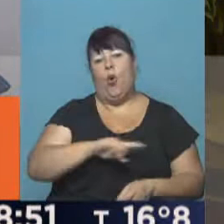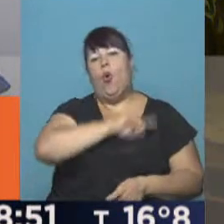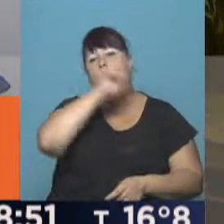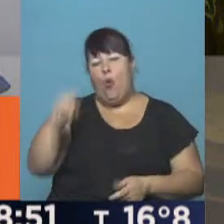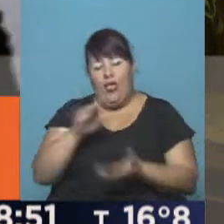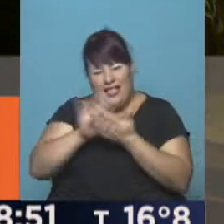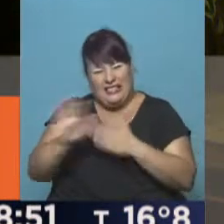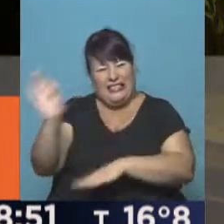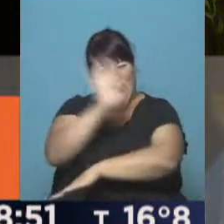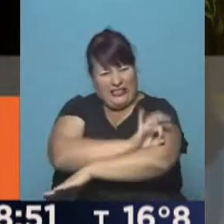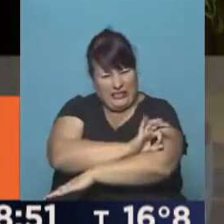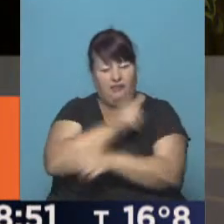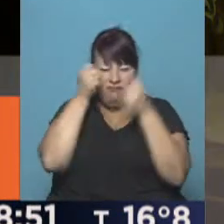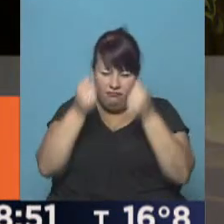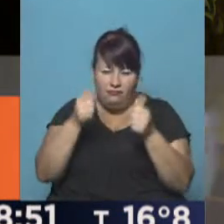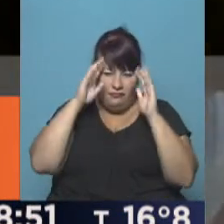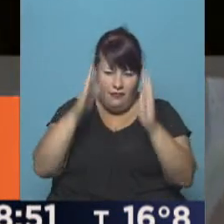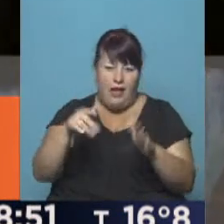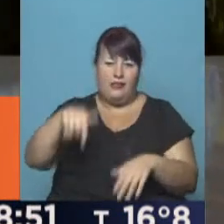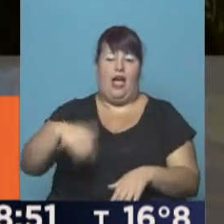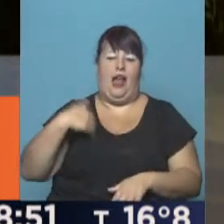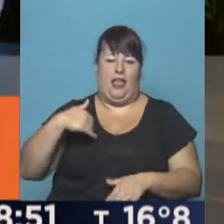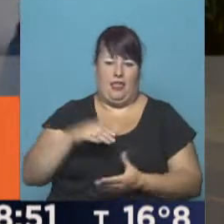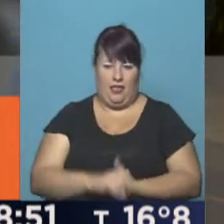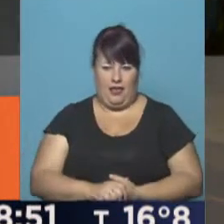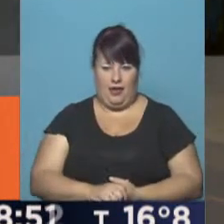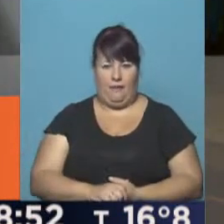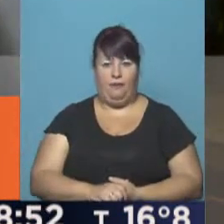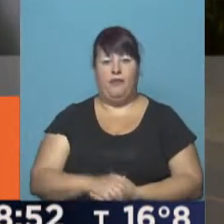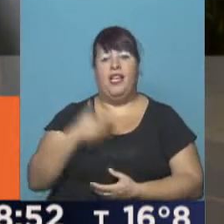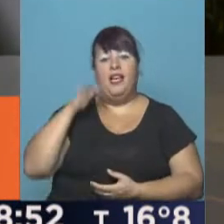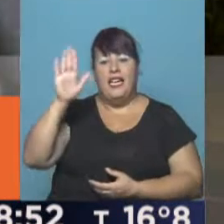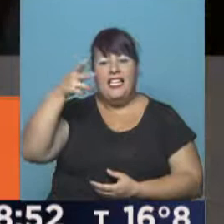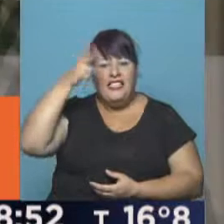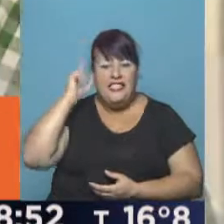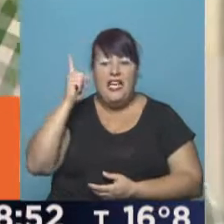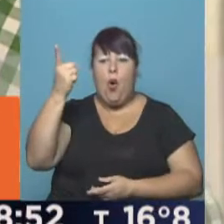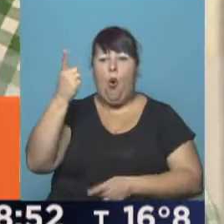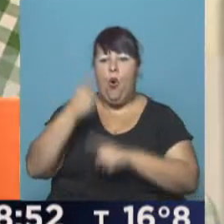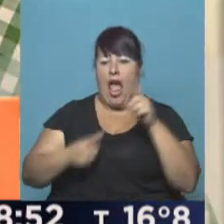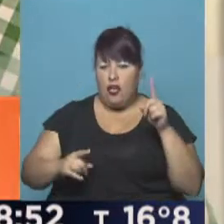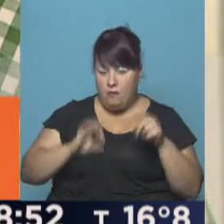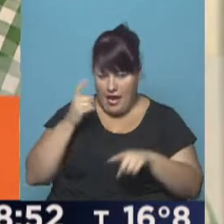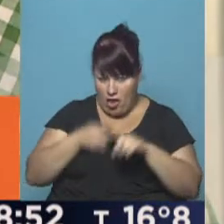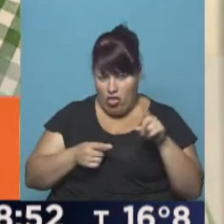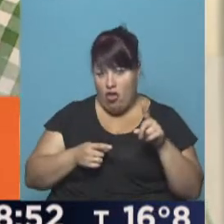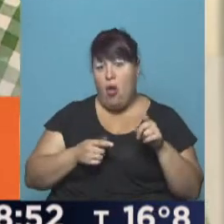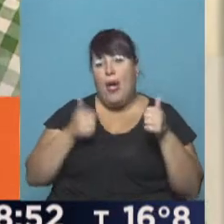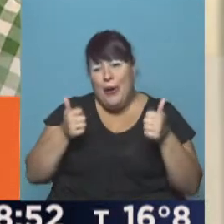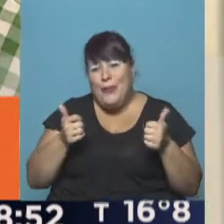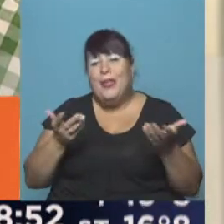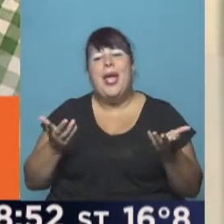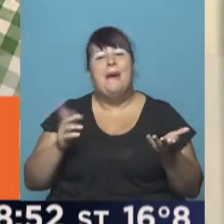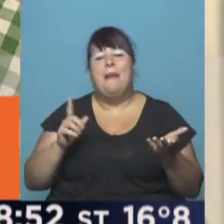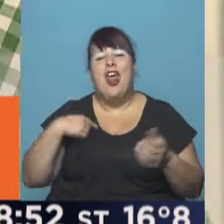a empezar de cero, apostando un pleno a la Argentina. Estuvimos en Chile año y medio. No fue bien, pero no